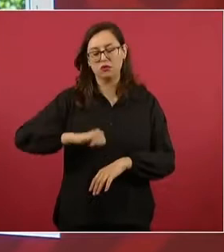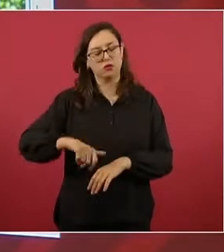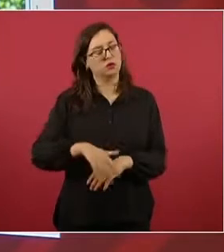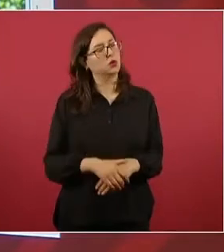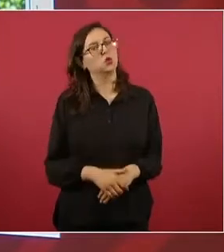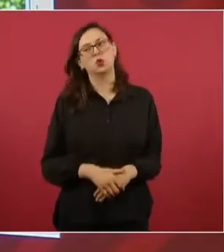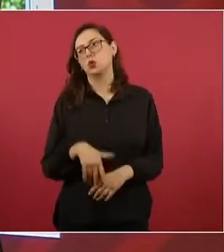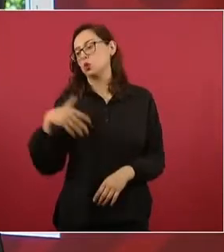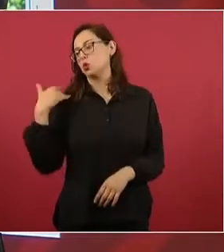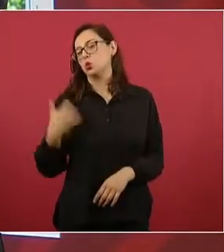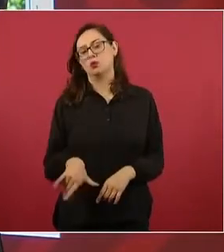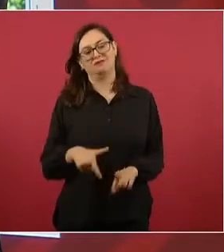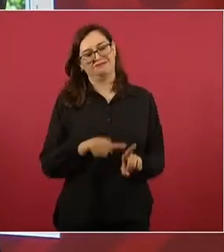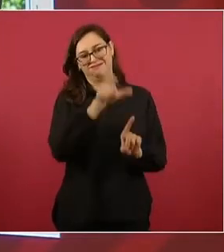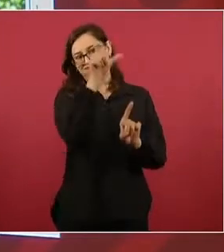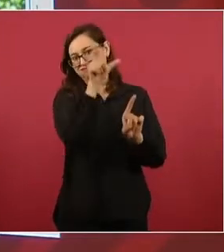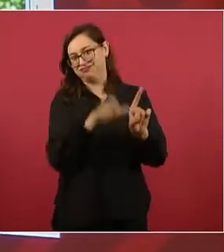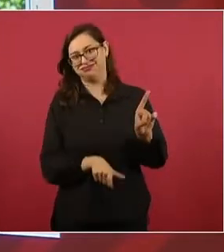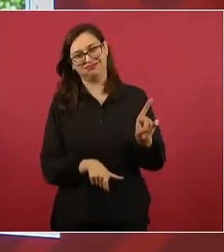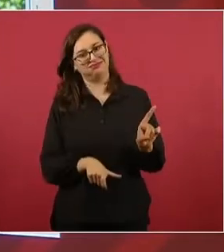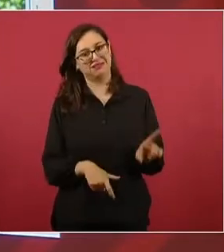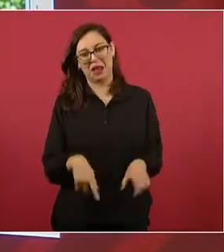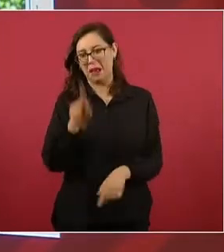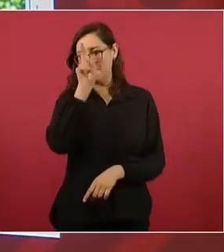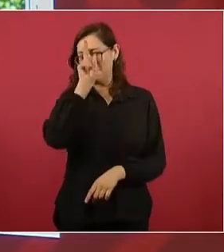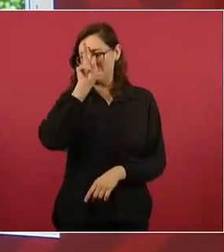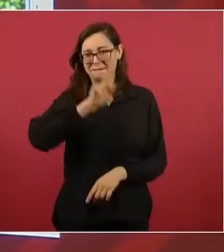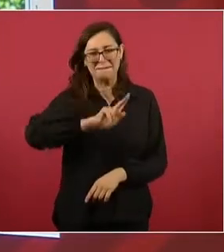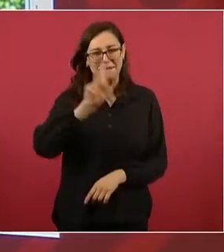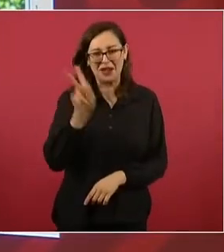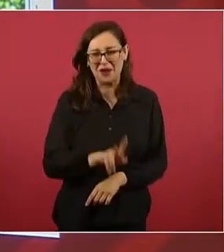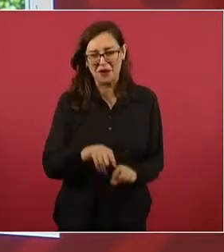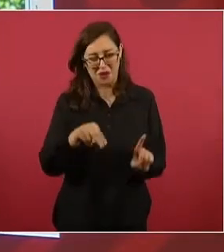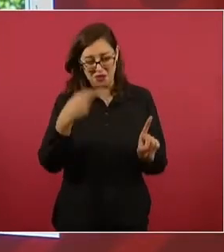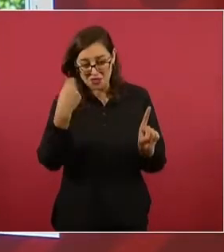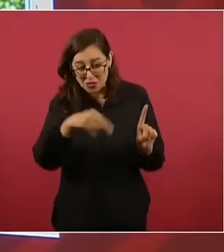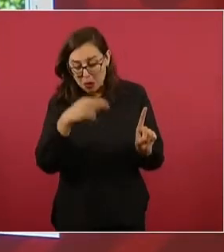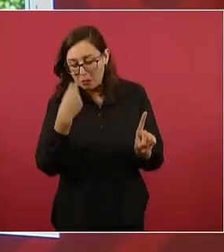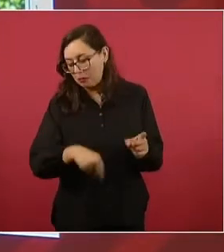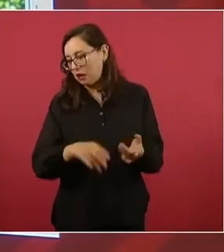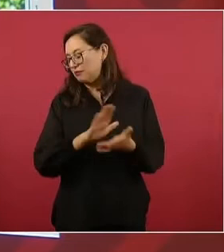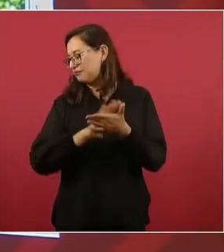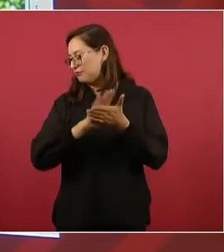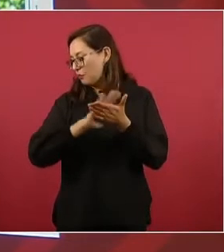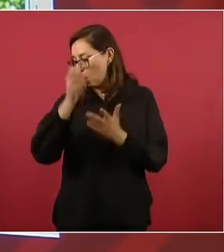embajador que ha habido en la historia de México.